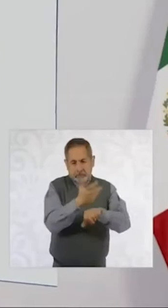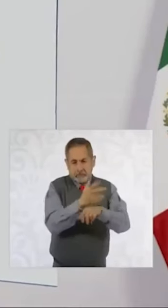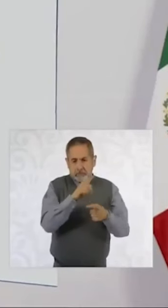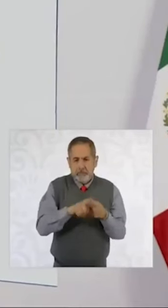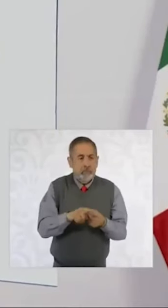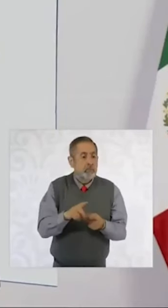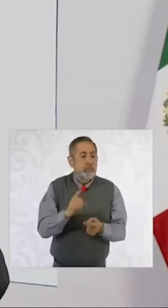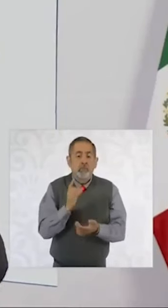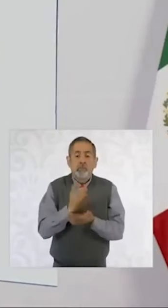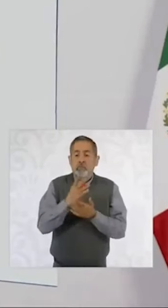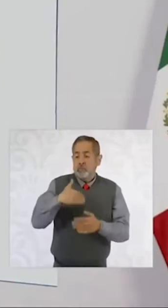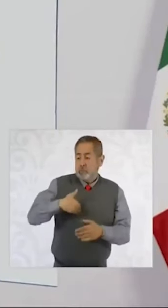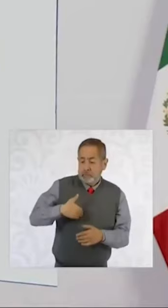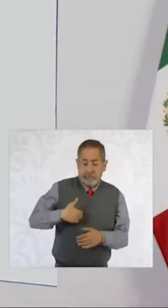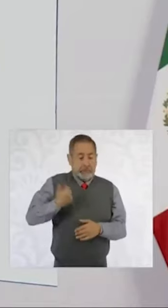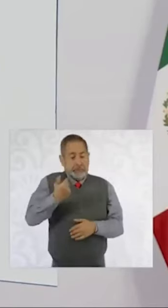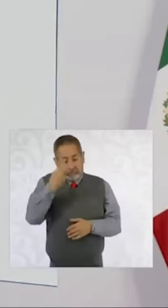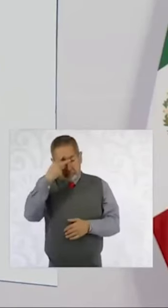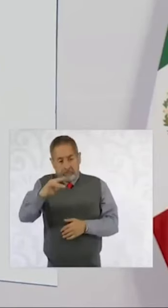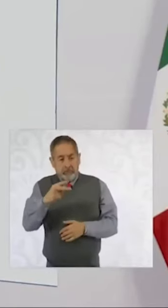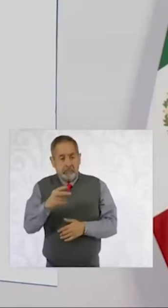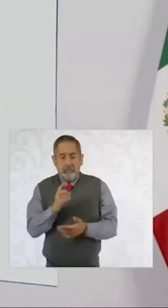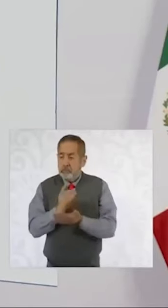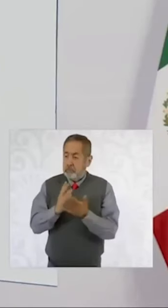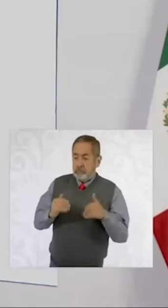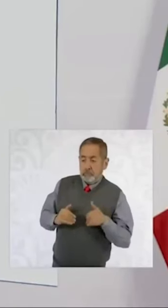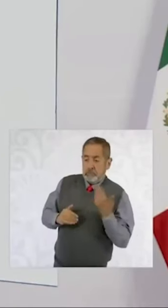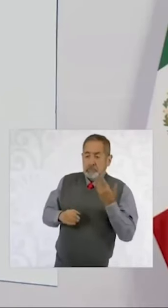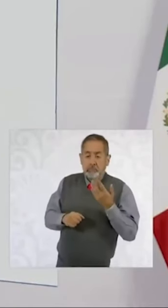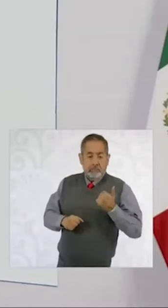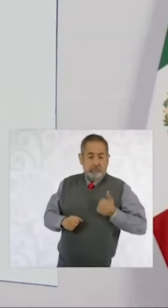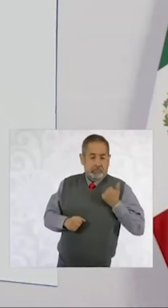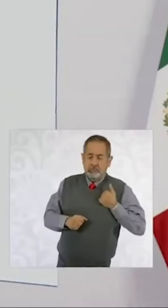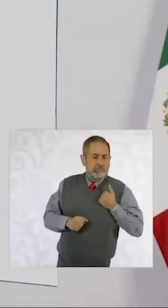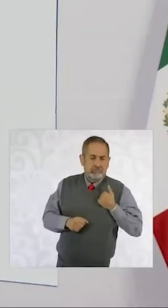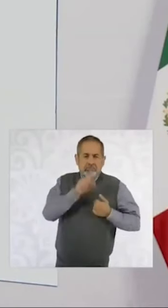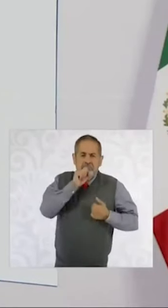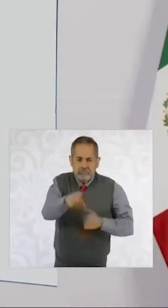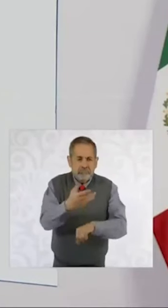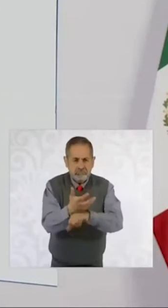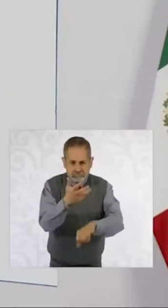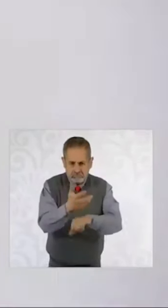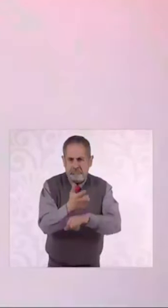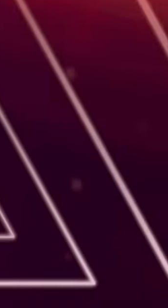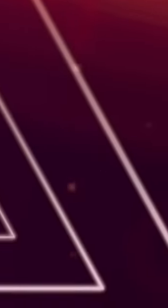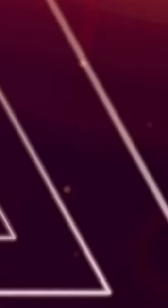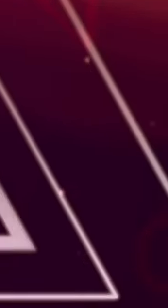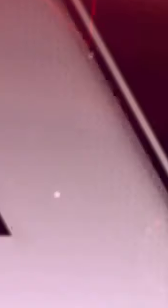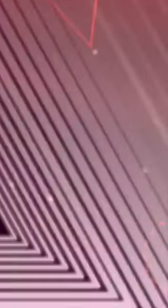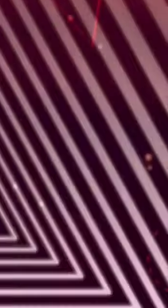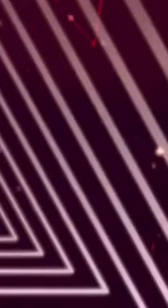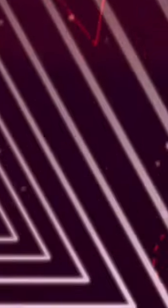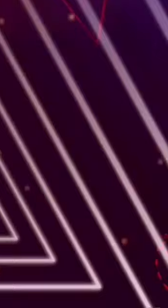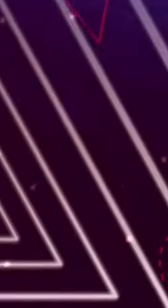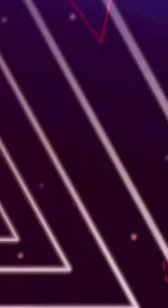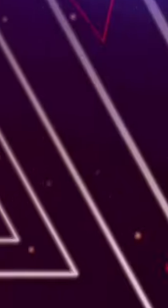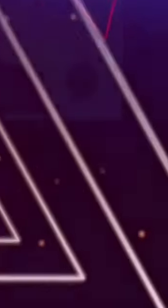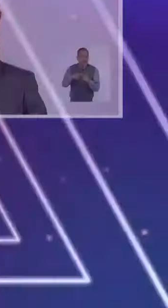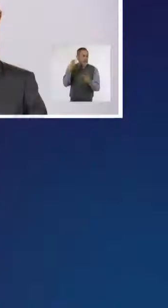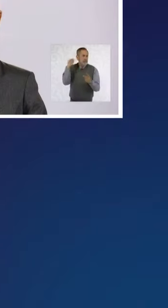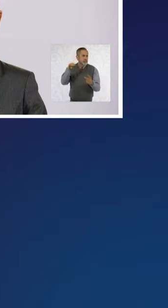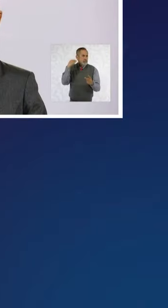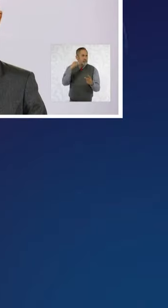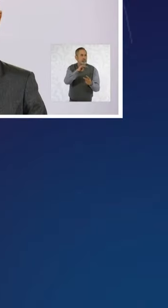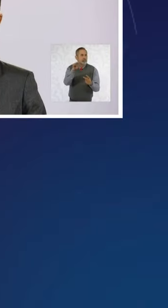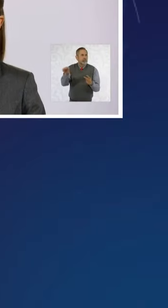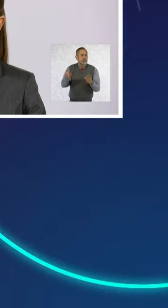beneficia México o no solo Canadá sino Estados Unidos se beneficia mucho del tratado a